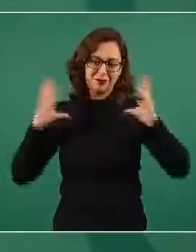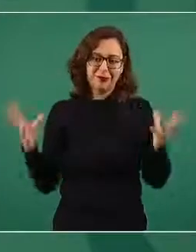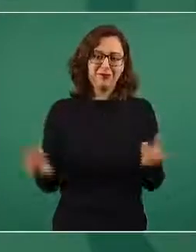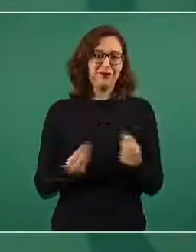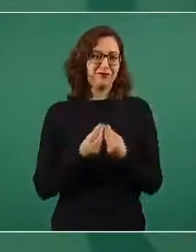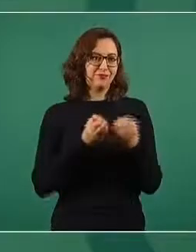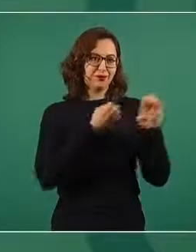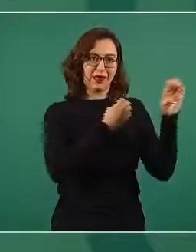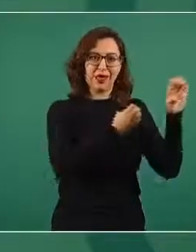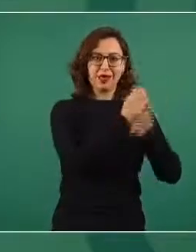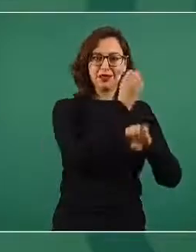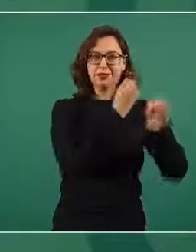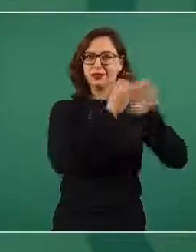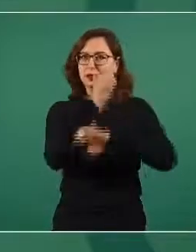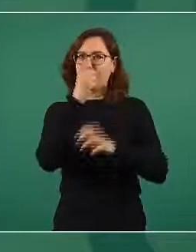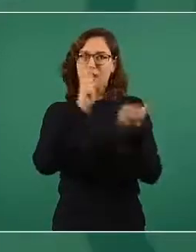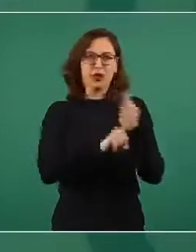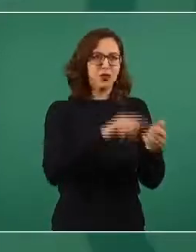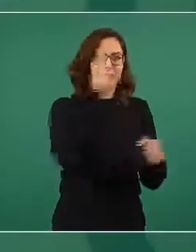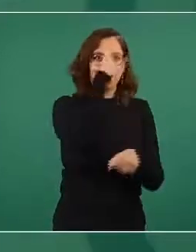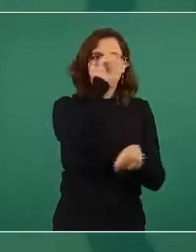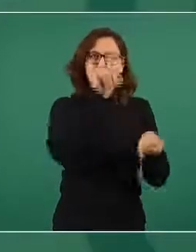hay cultura.